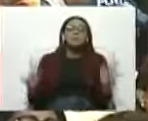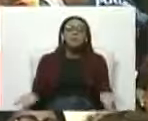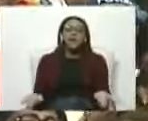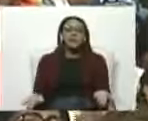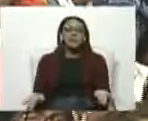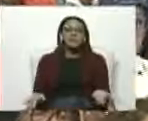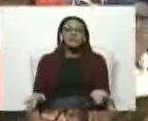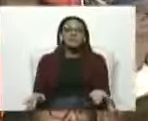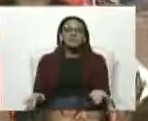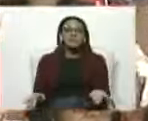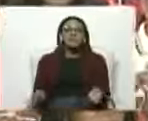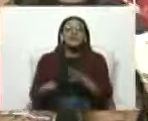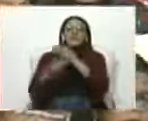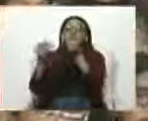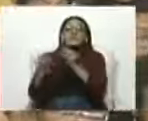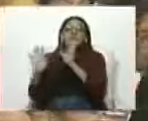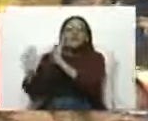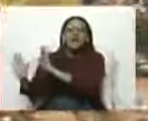julio.